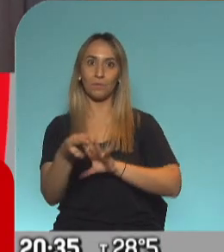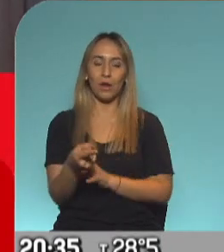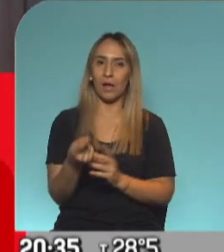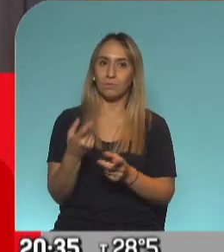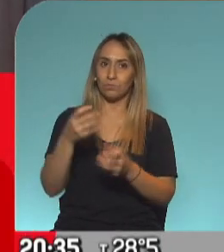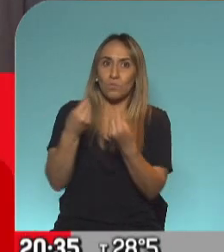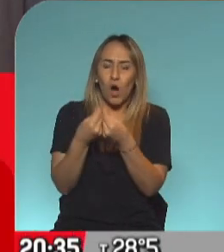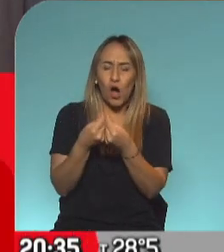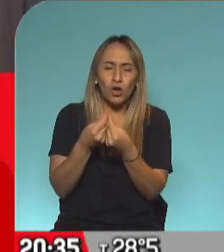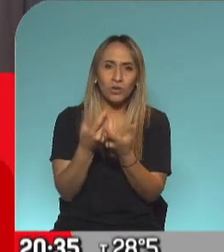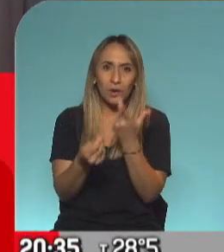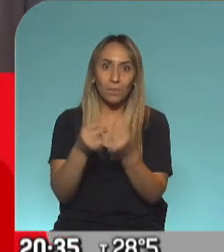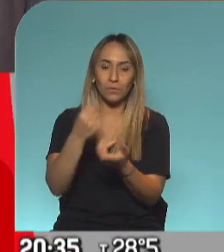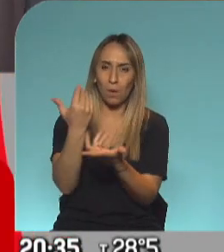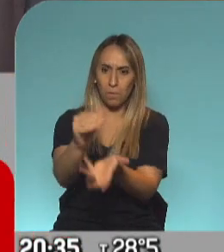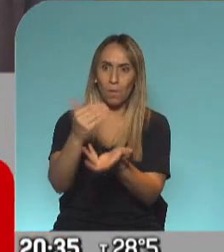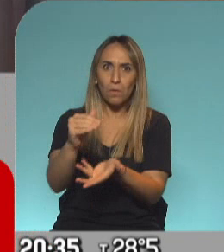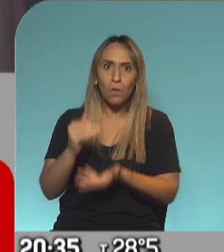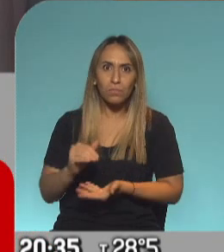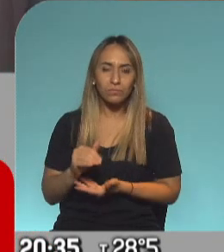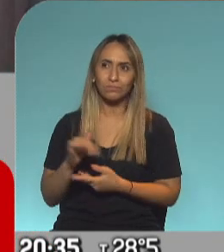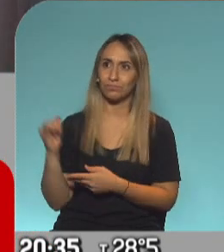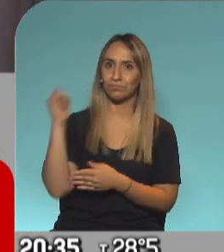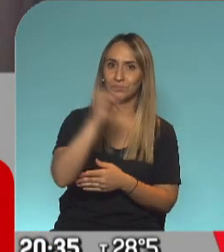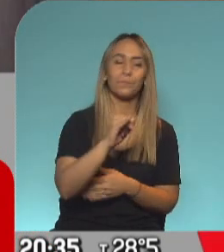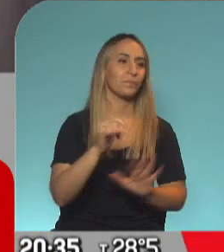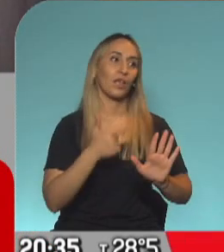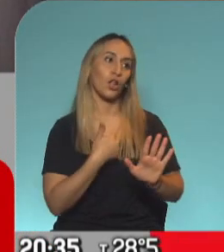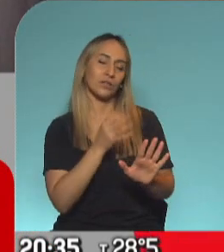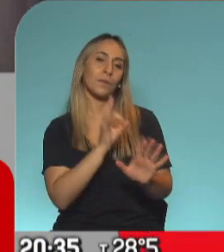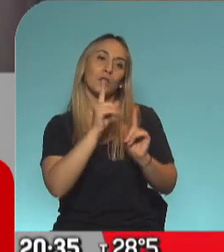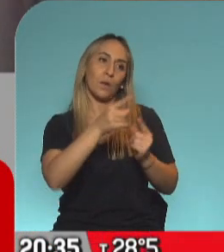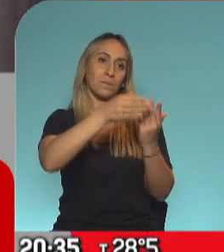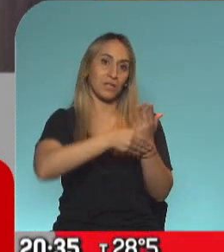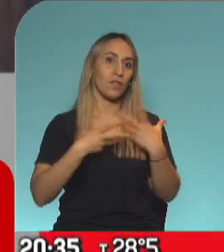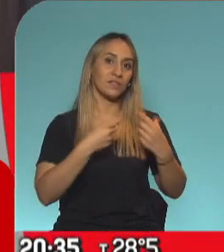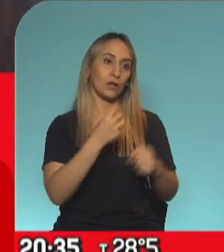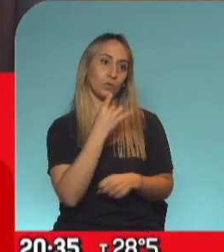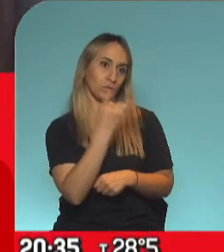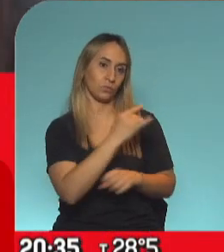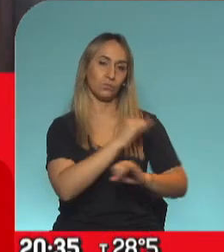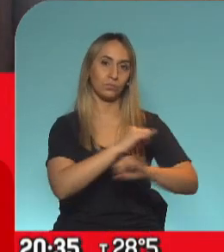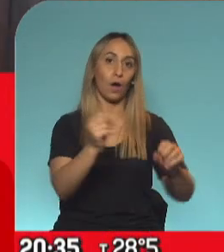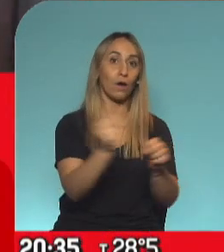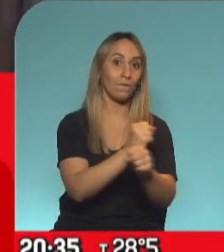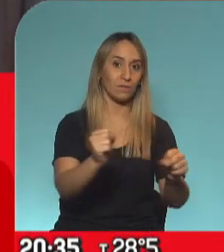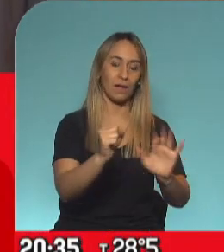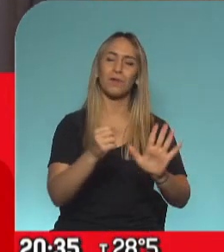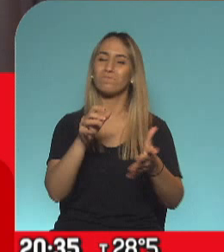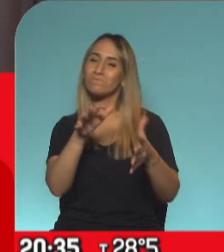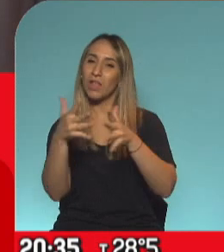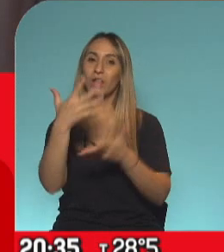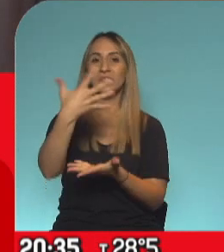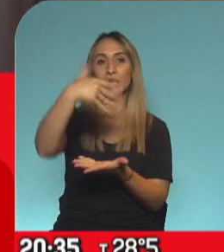cantidad. Por lo que tenemos entendido, eso igual lo tiene que confirmar Salud, pero de lo que se estuvo hablando es de 5